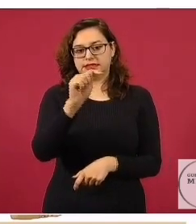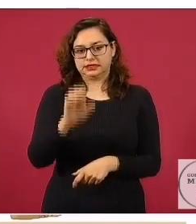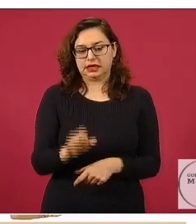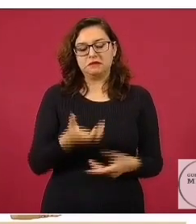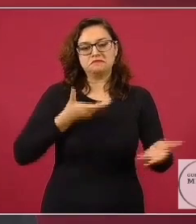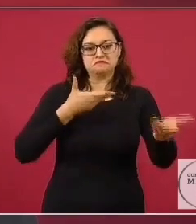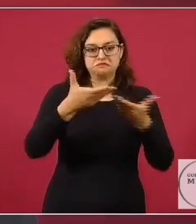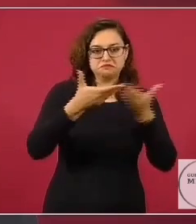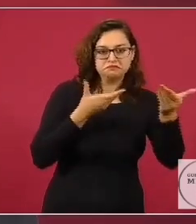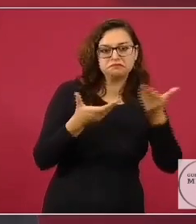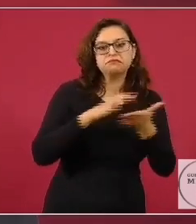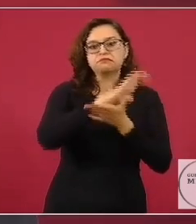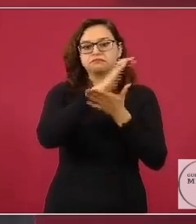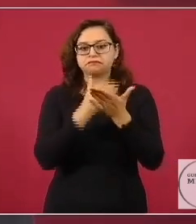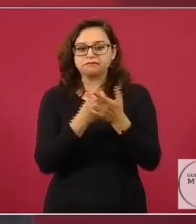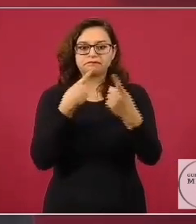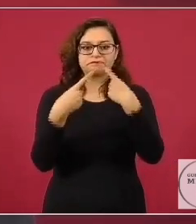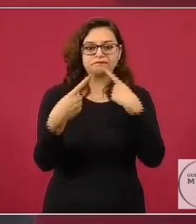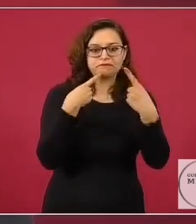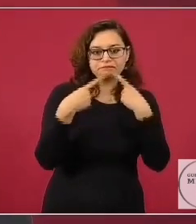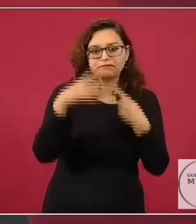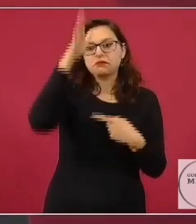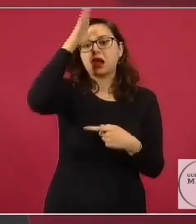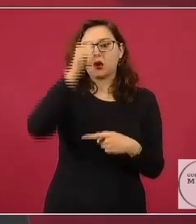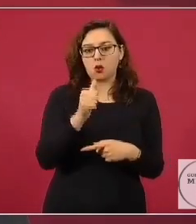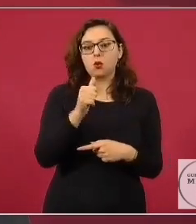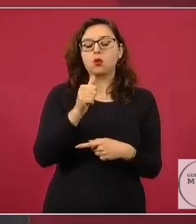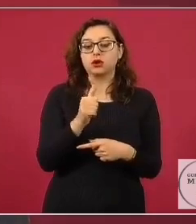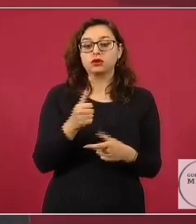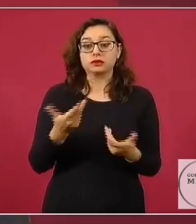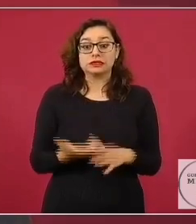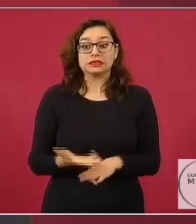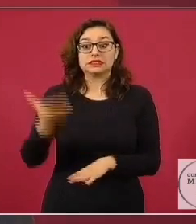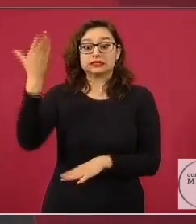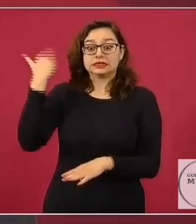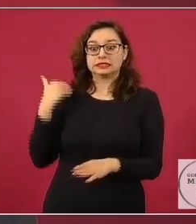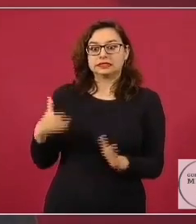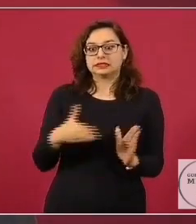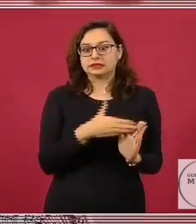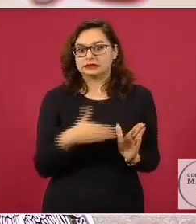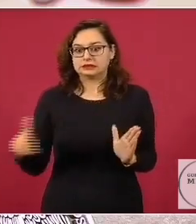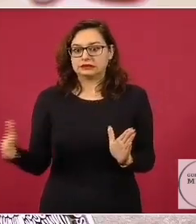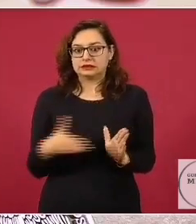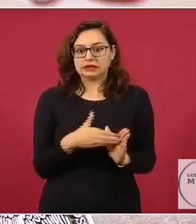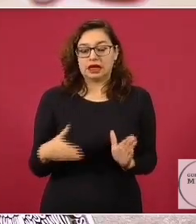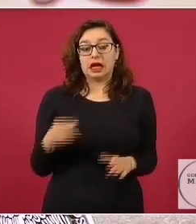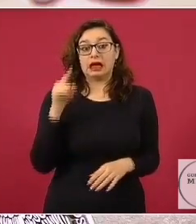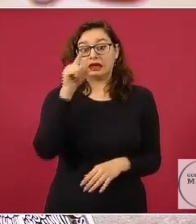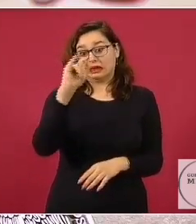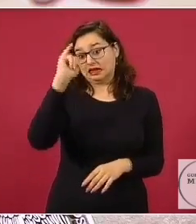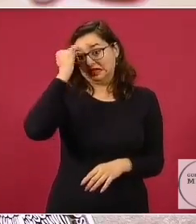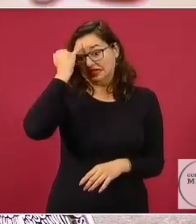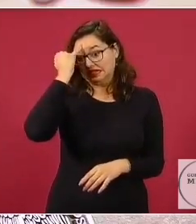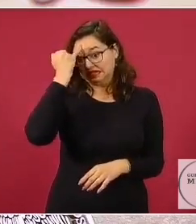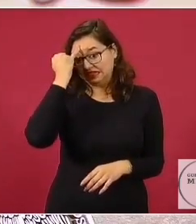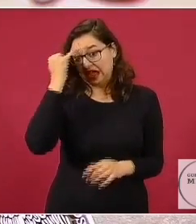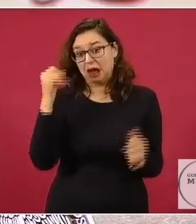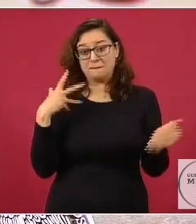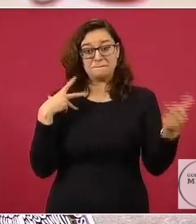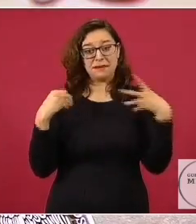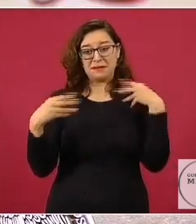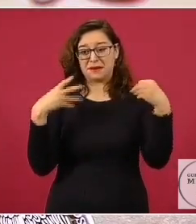fue el que negoció este contrato en un momento particularmente difícil, cuando India fue afectada por la variante Delta. Se había detenido